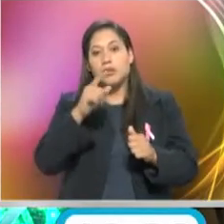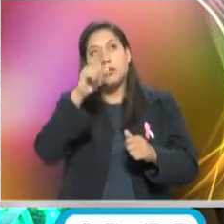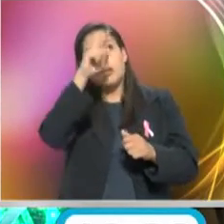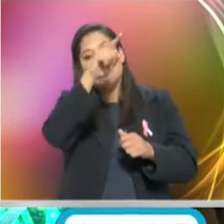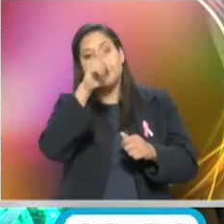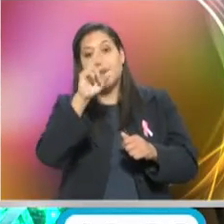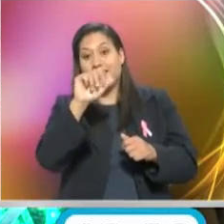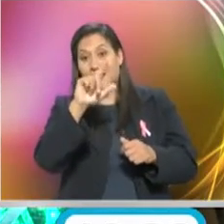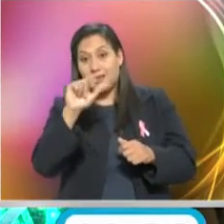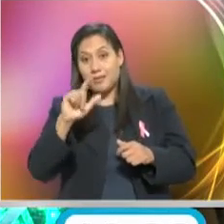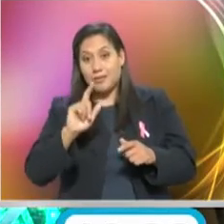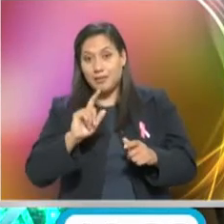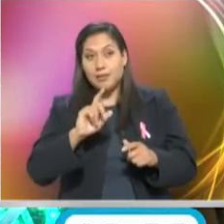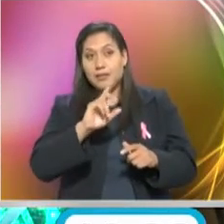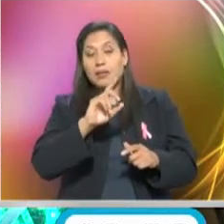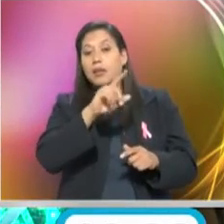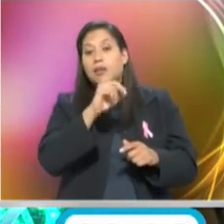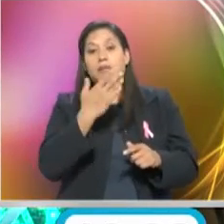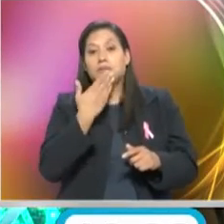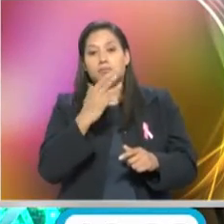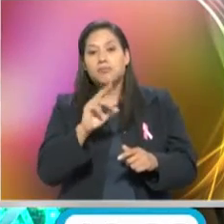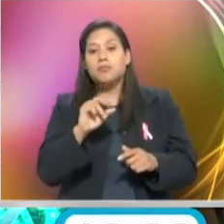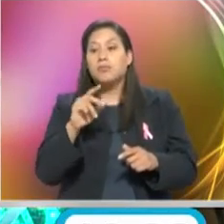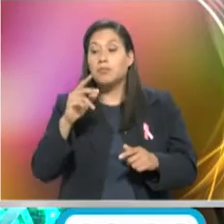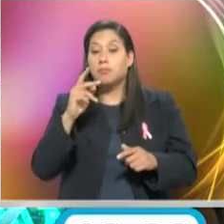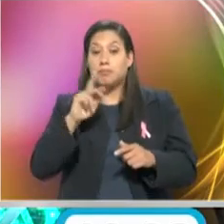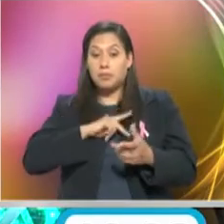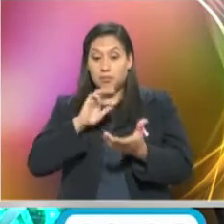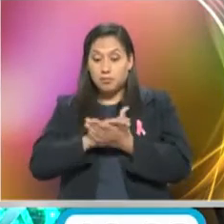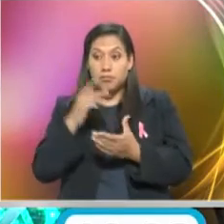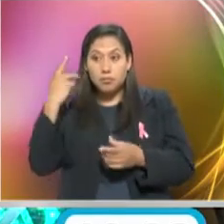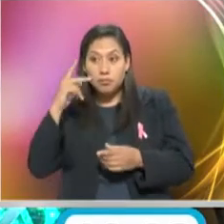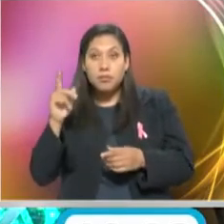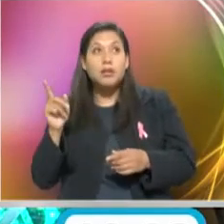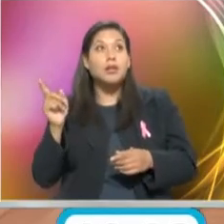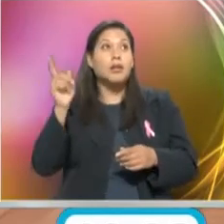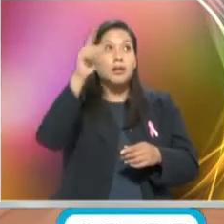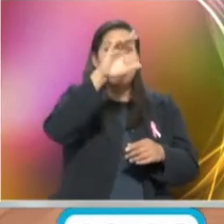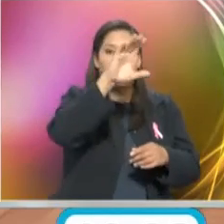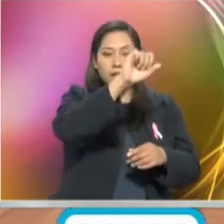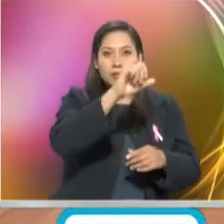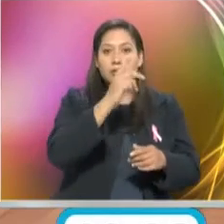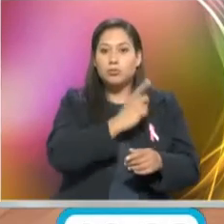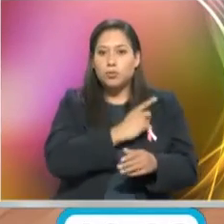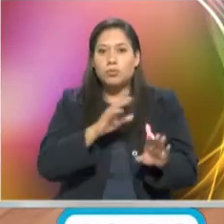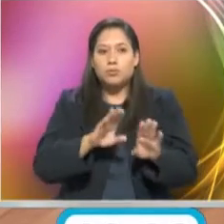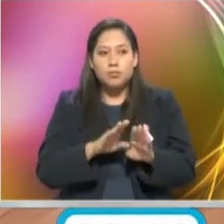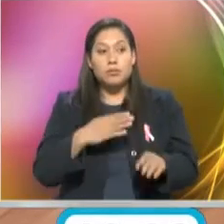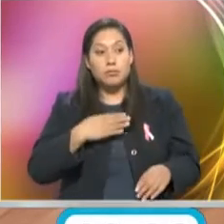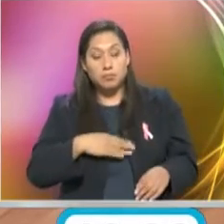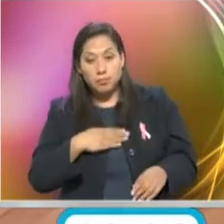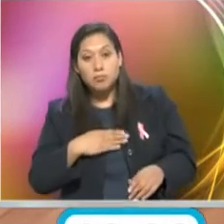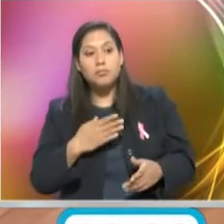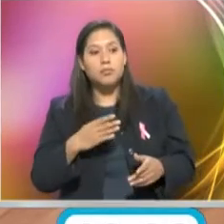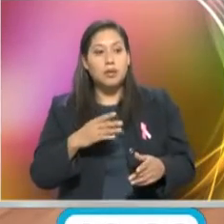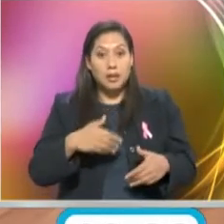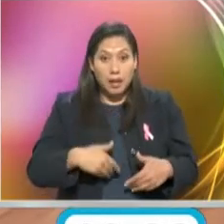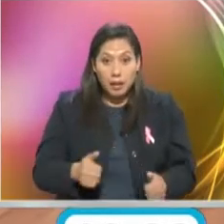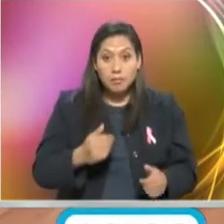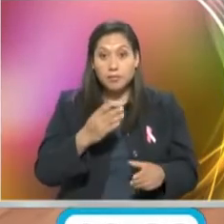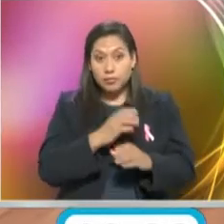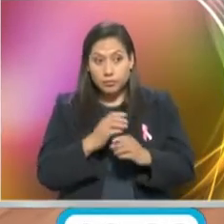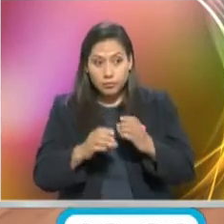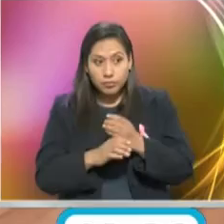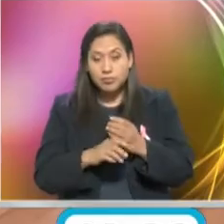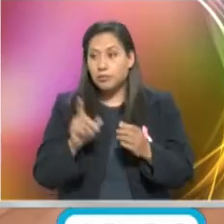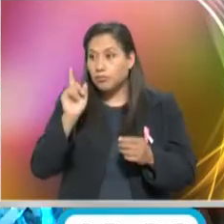era apto en Dallas. Mi esposa me alcanza de Puebla y me dice, no, pues ¿cómo vas a estar solo? y vas a ir al baño, tienes ganas de, o sea, tienes hambre, tienes cosas,